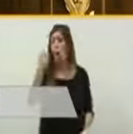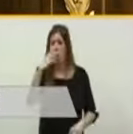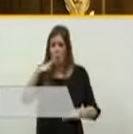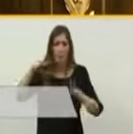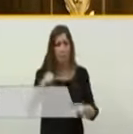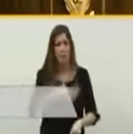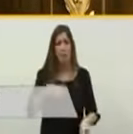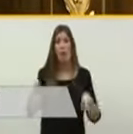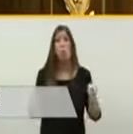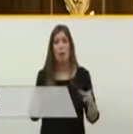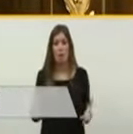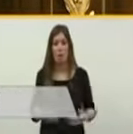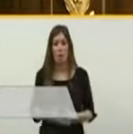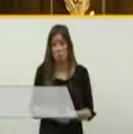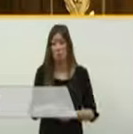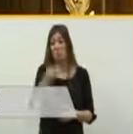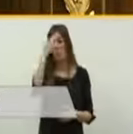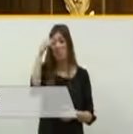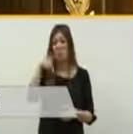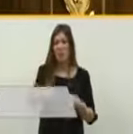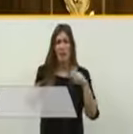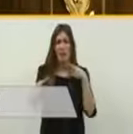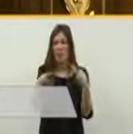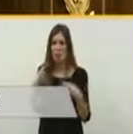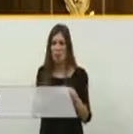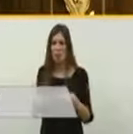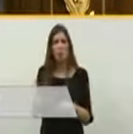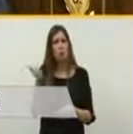porque piensen que aquí tienen a enemigos y no a adversarios políticos.